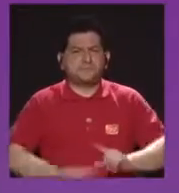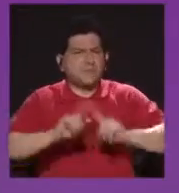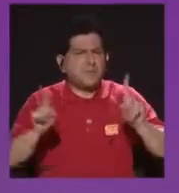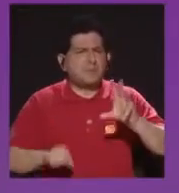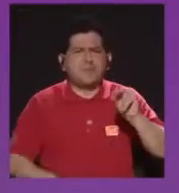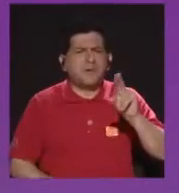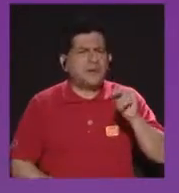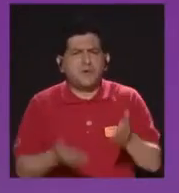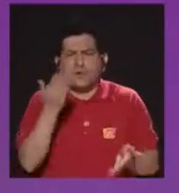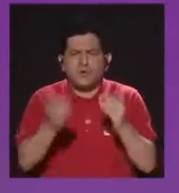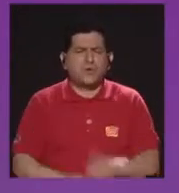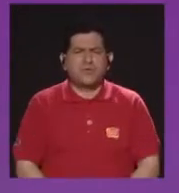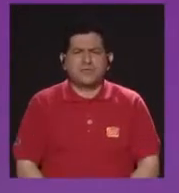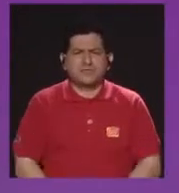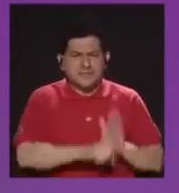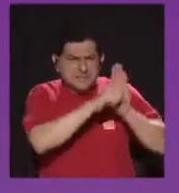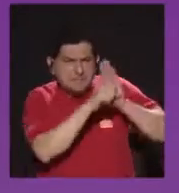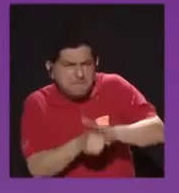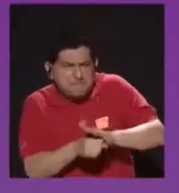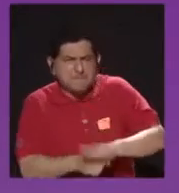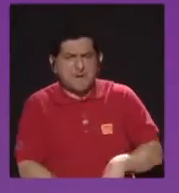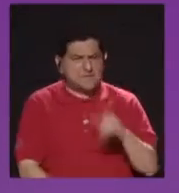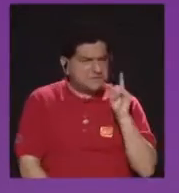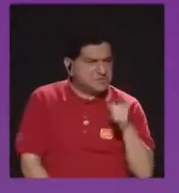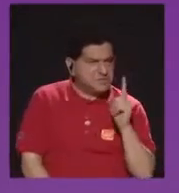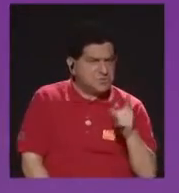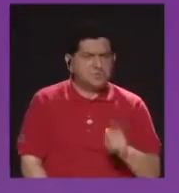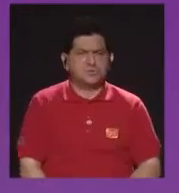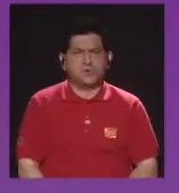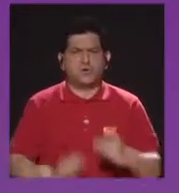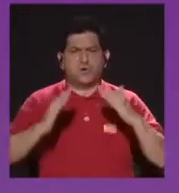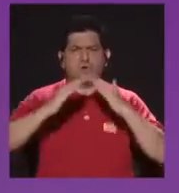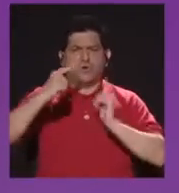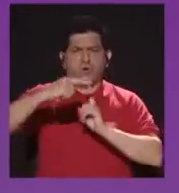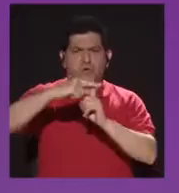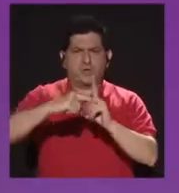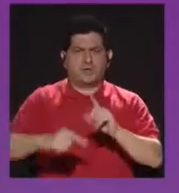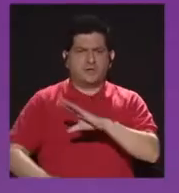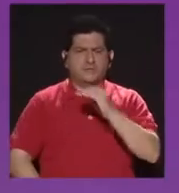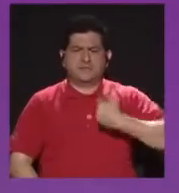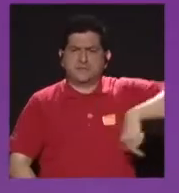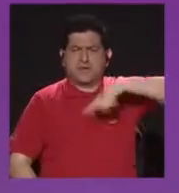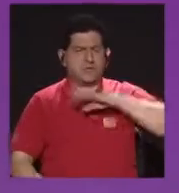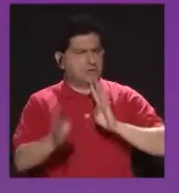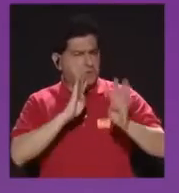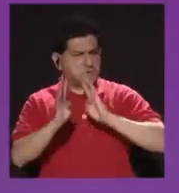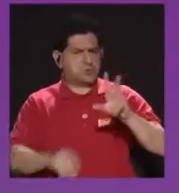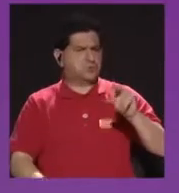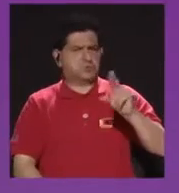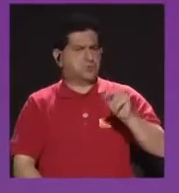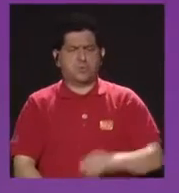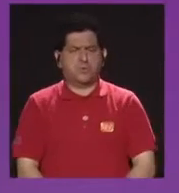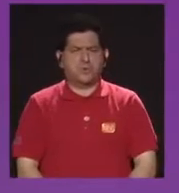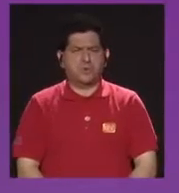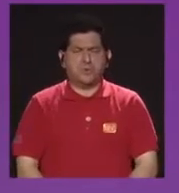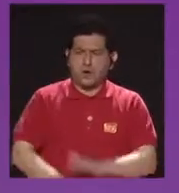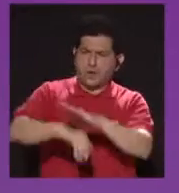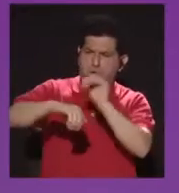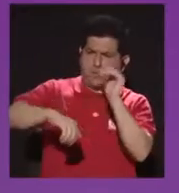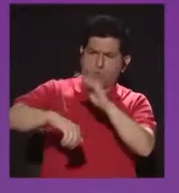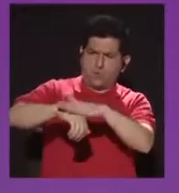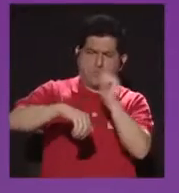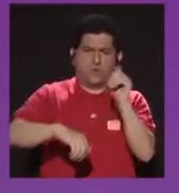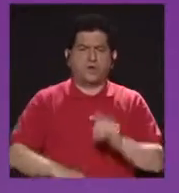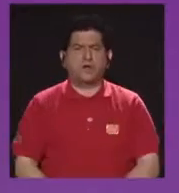sobre un chantaje o sobre una amenaza que la iglesia y nosotros empezamos a conversar verdad fuimos llamados por